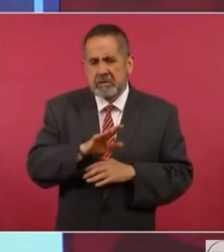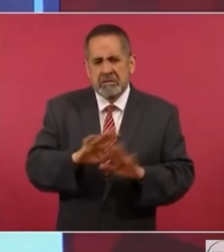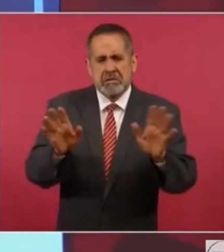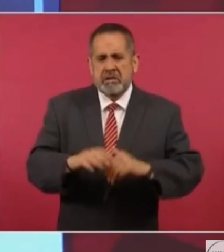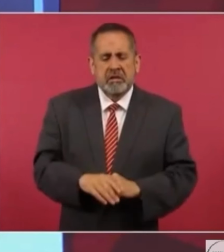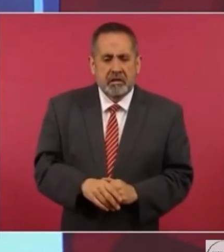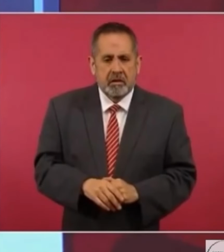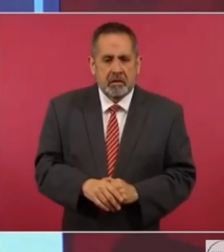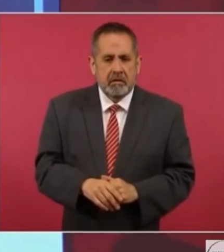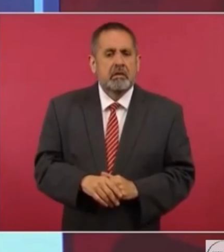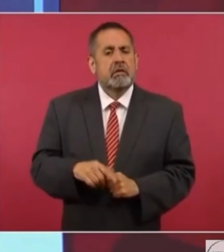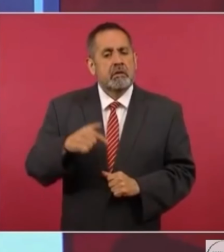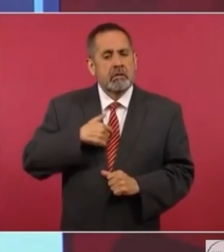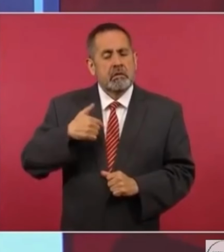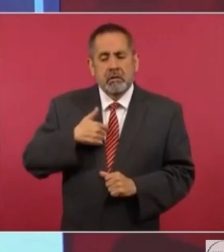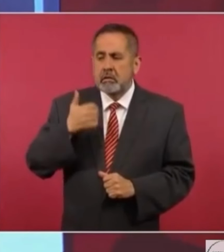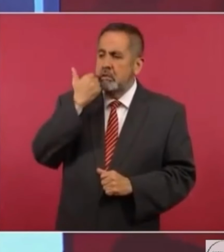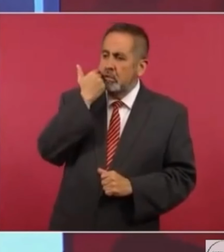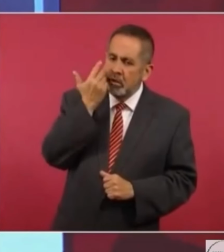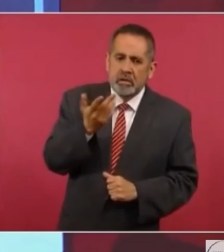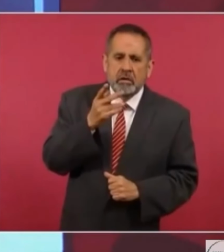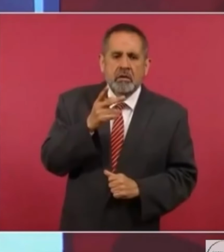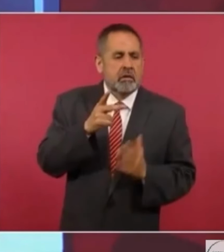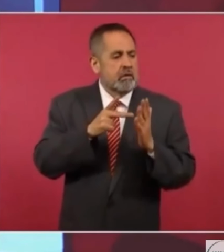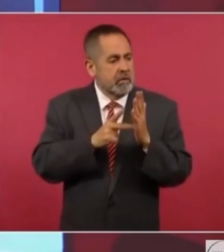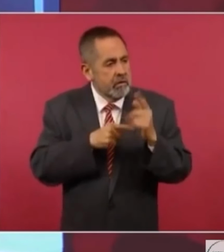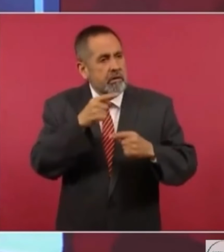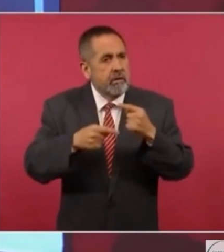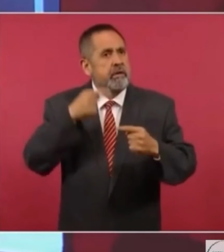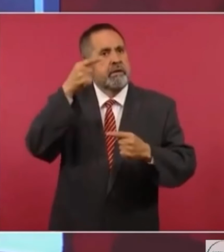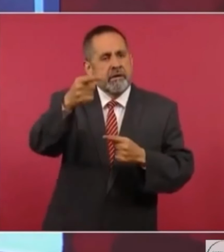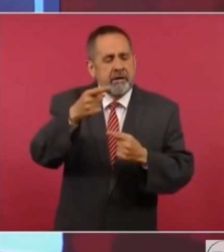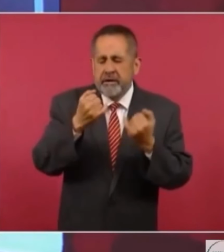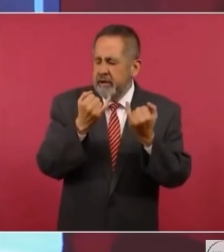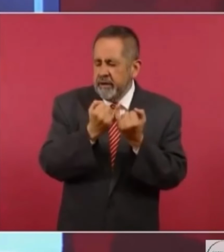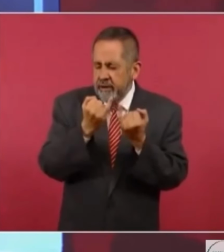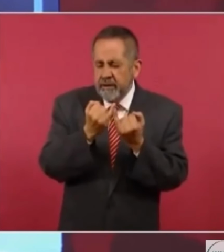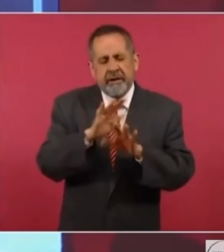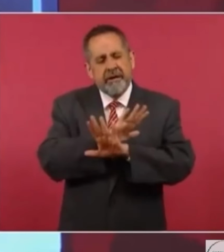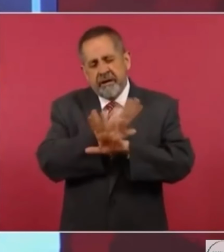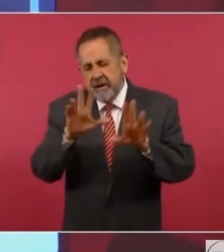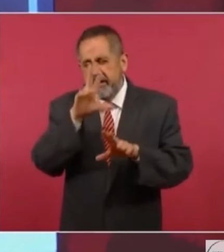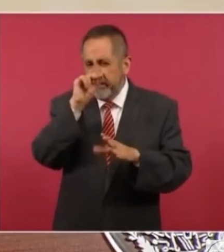lo que queremos es que ya no se repita.